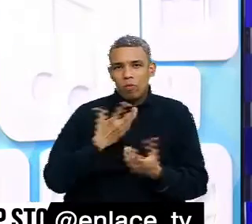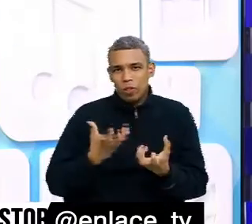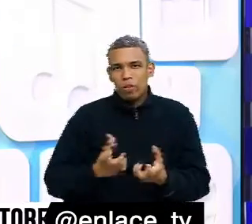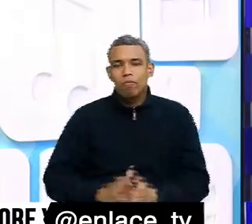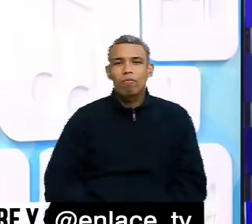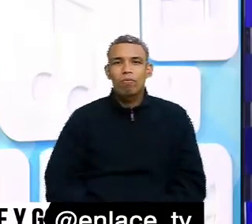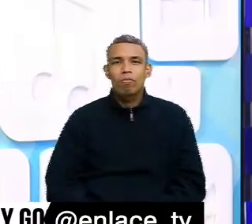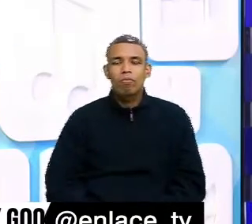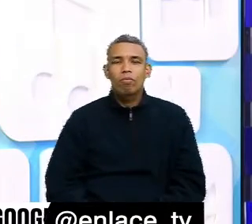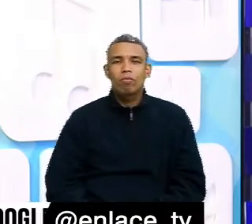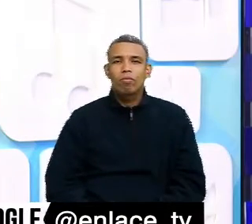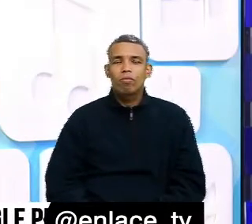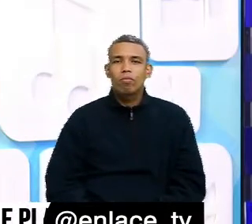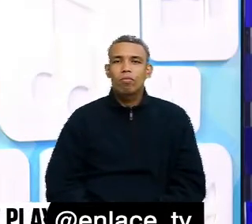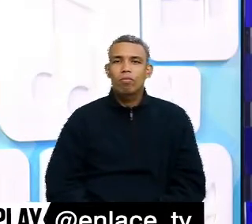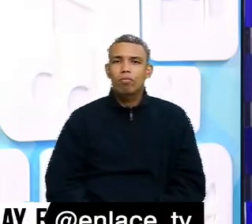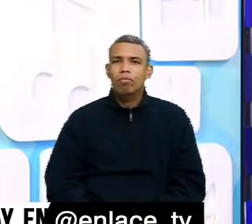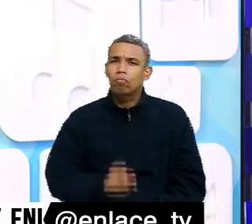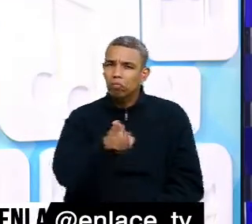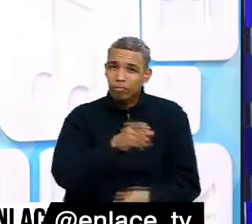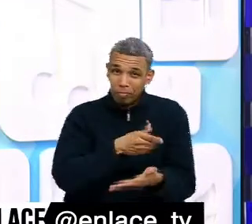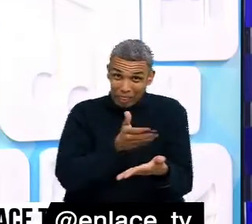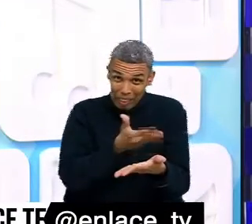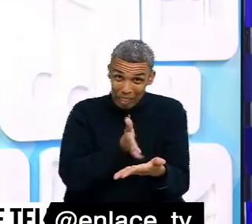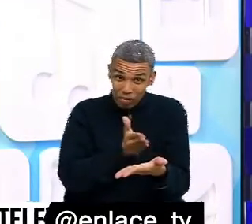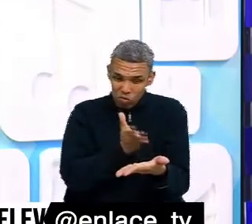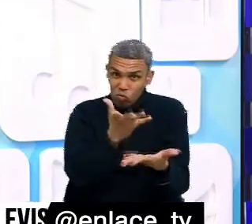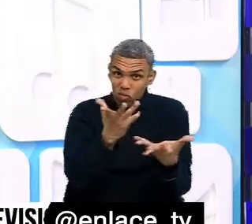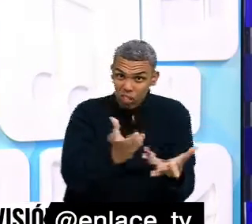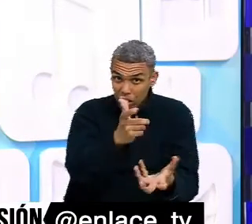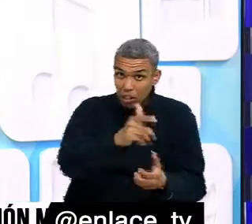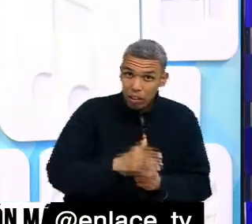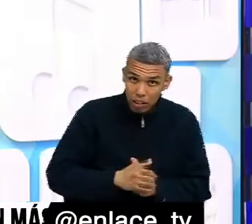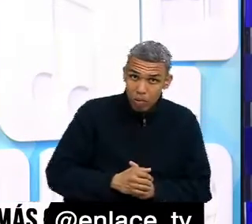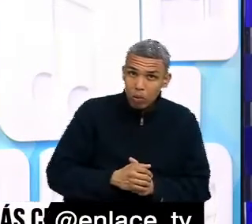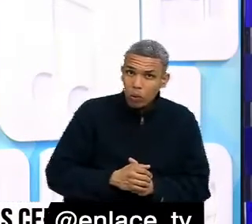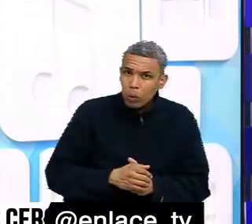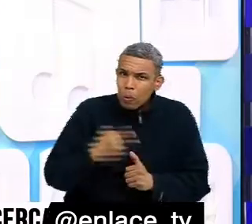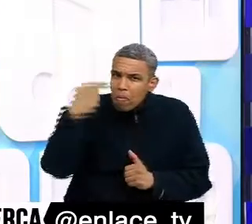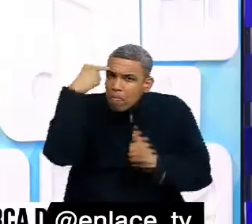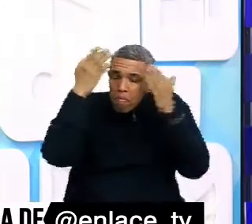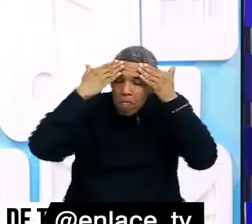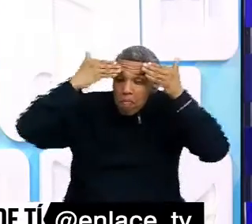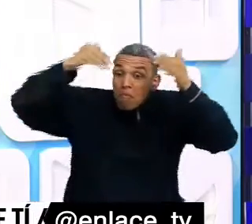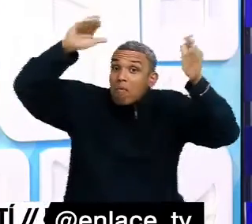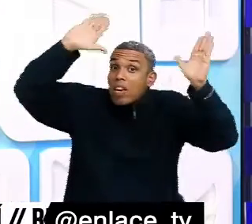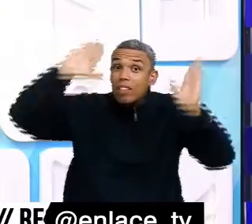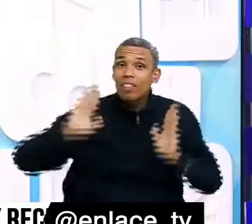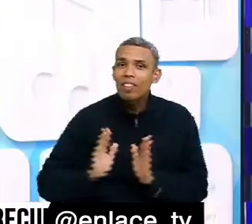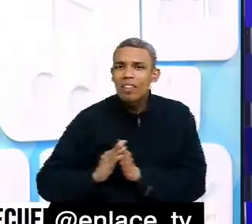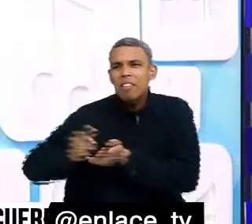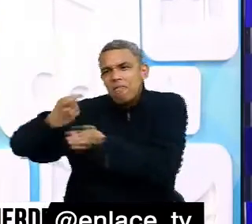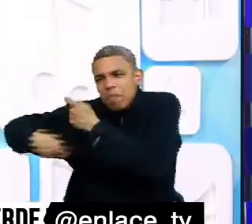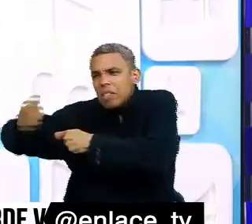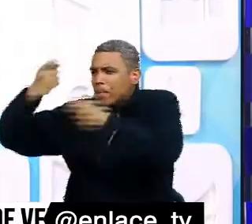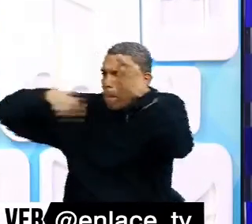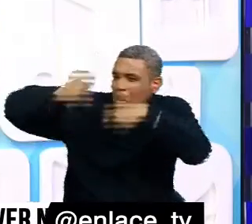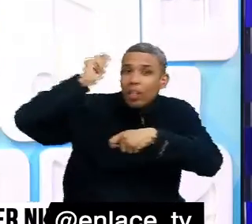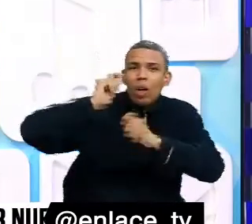Véndale a la mente y no a la gente es nuestro libro recomendado en La Mira en esta oportunidad. Un libro enfocado a las ventas y